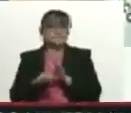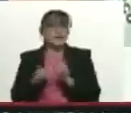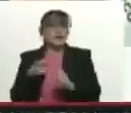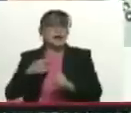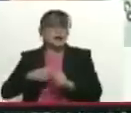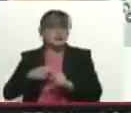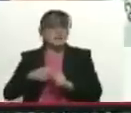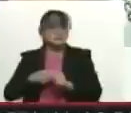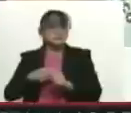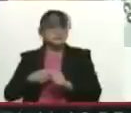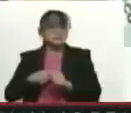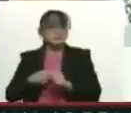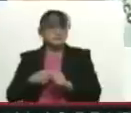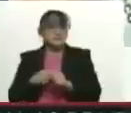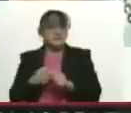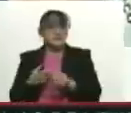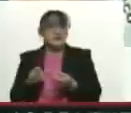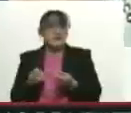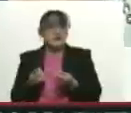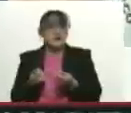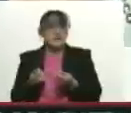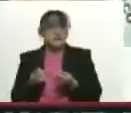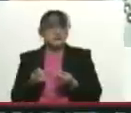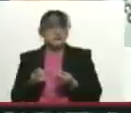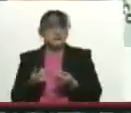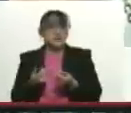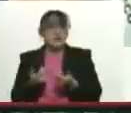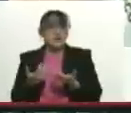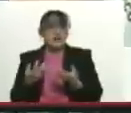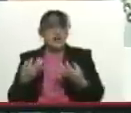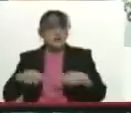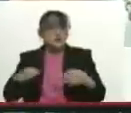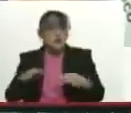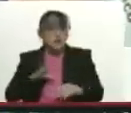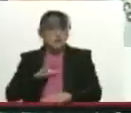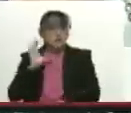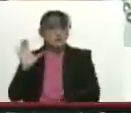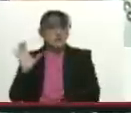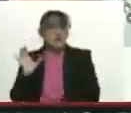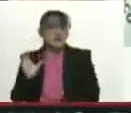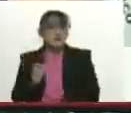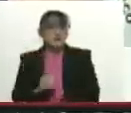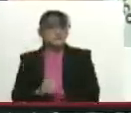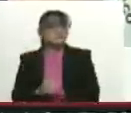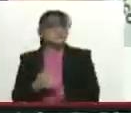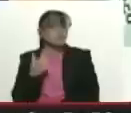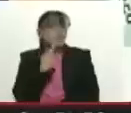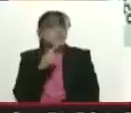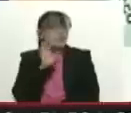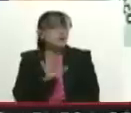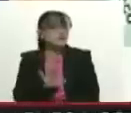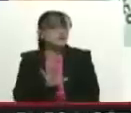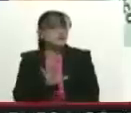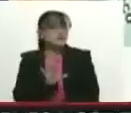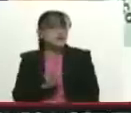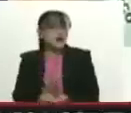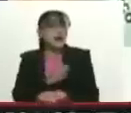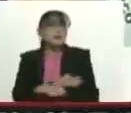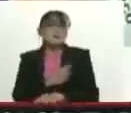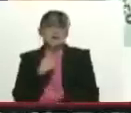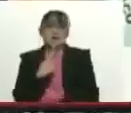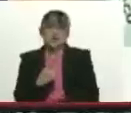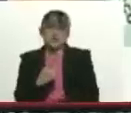para apoderarse de los recursos naturales de este país. Lo dijo con total desparpajo, pero ya previamente lo había dicho John